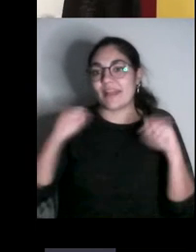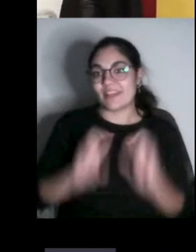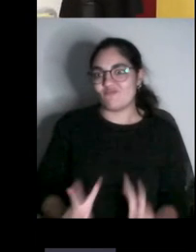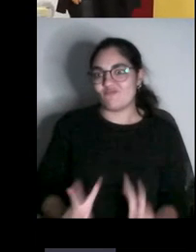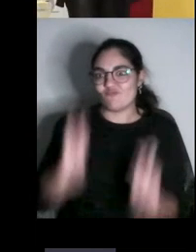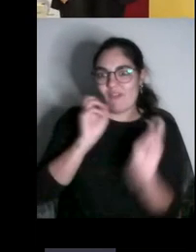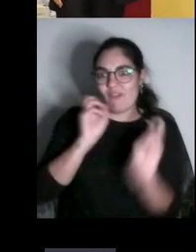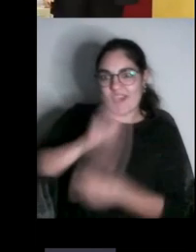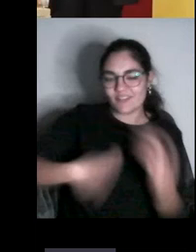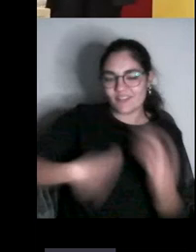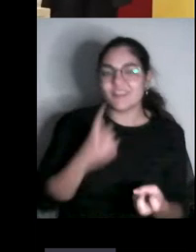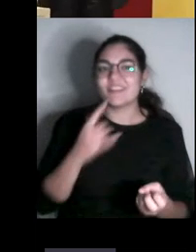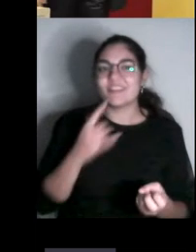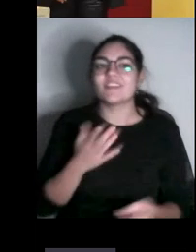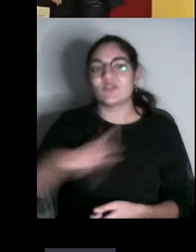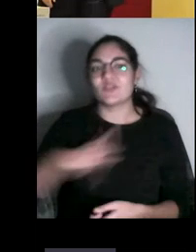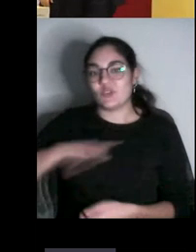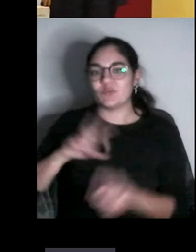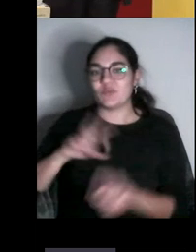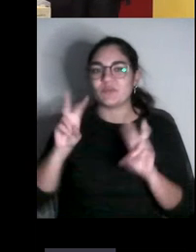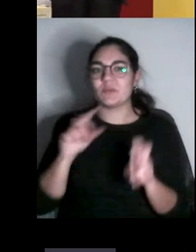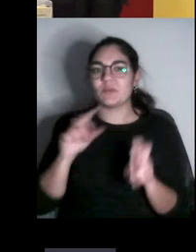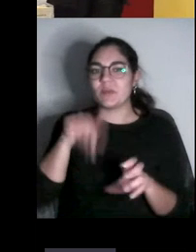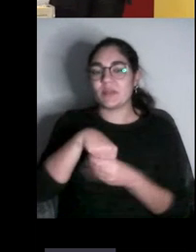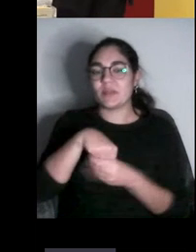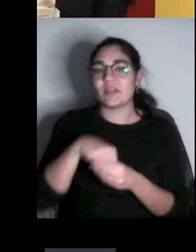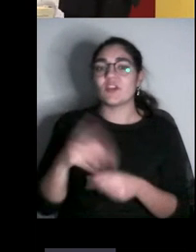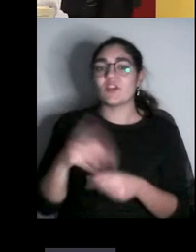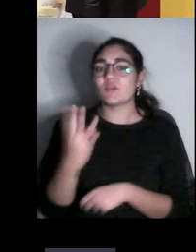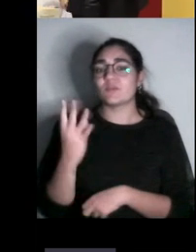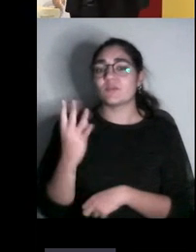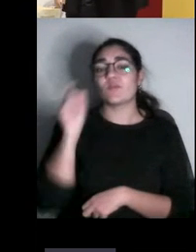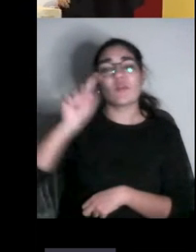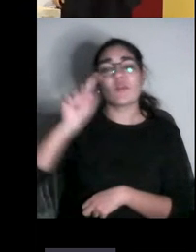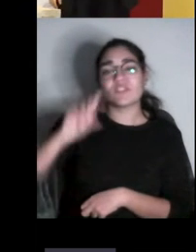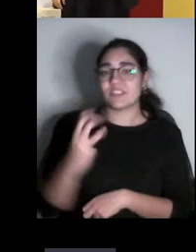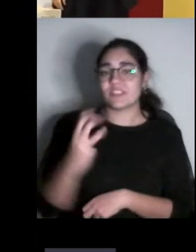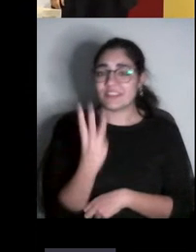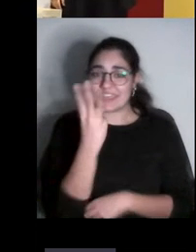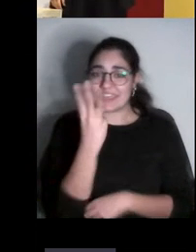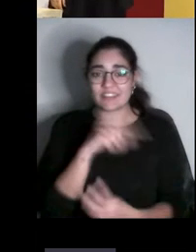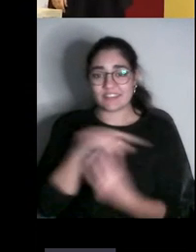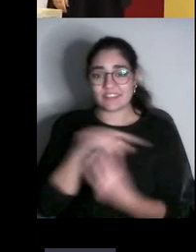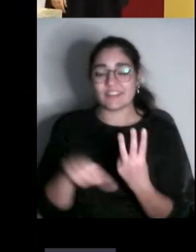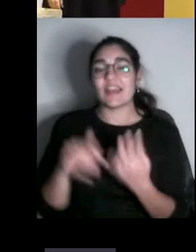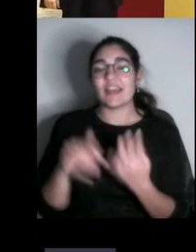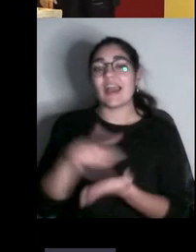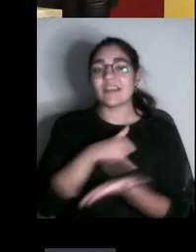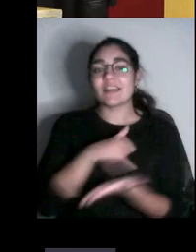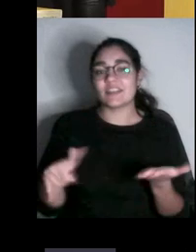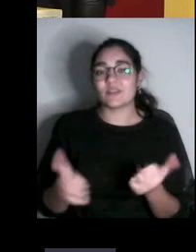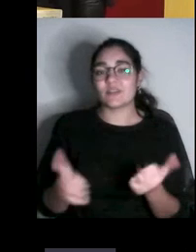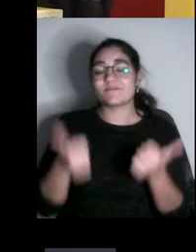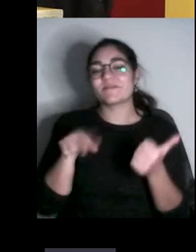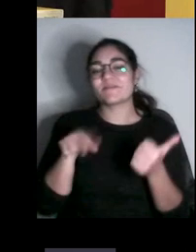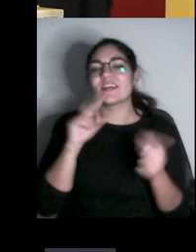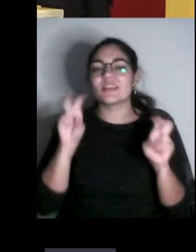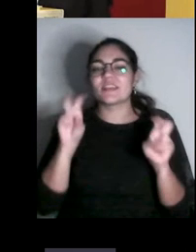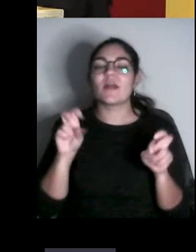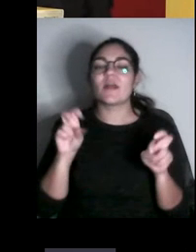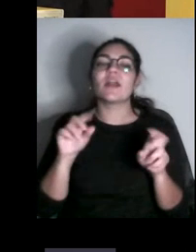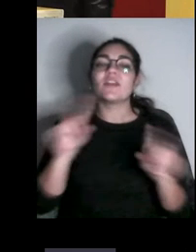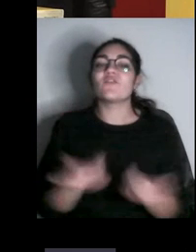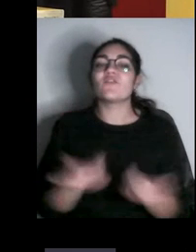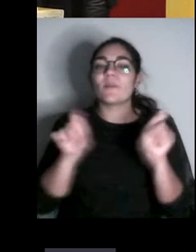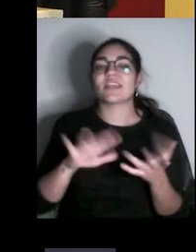en un sitio dependes de nuestros profesores de la asignatura de informática aplicada por el cangrejo